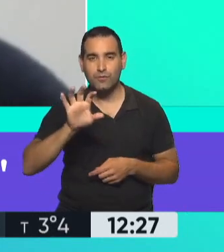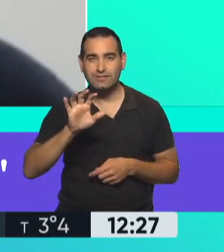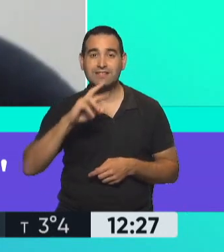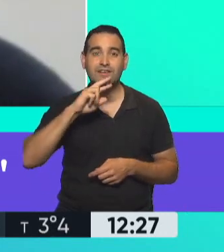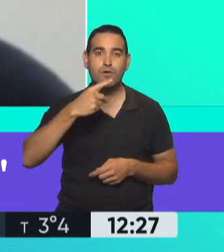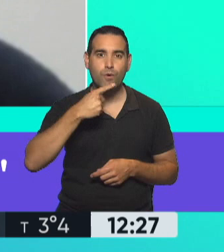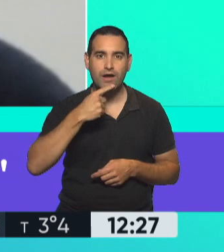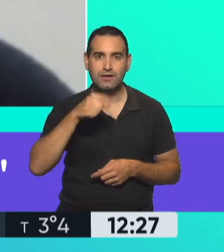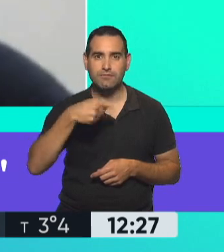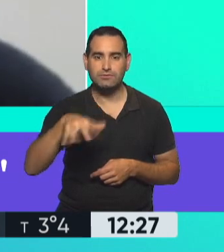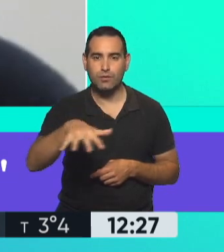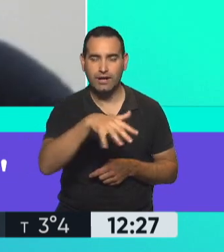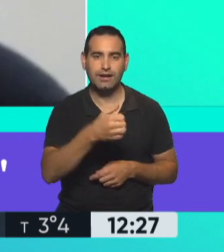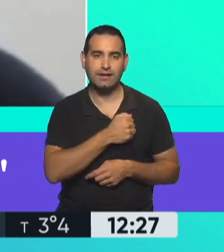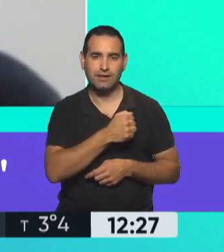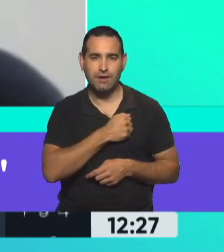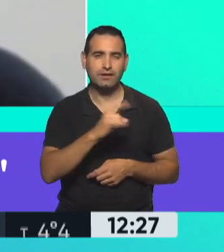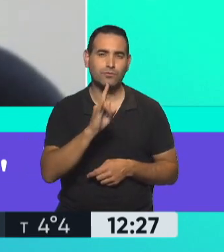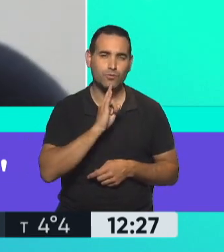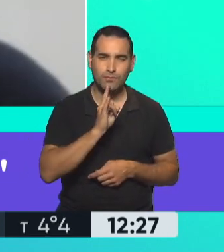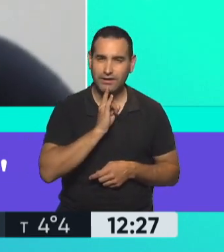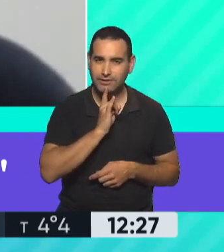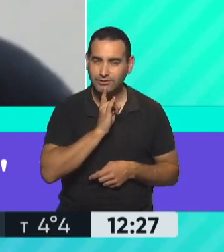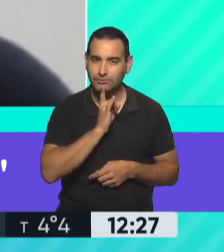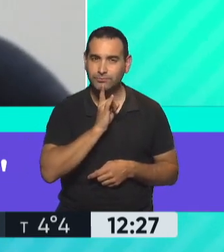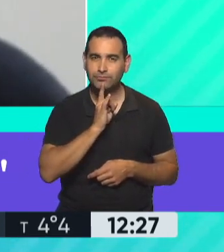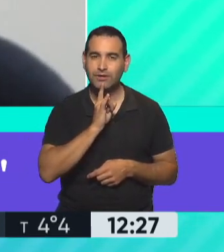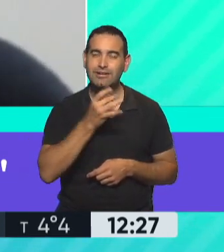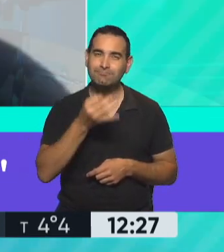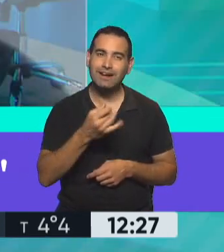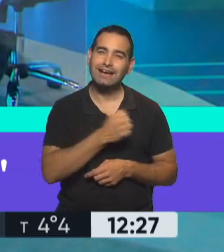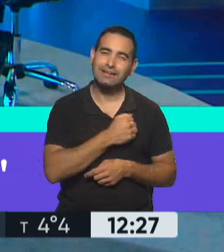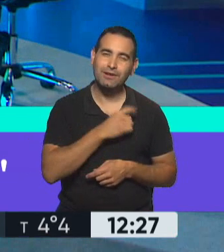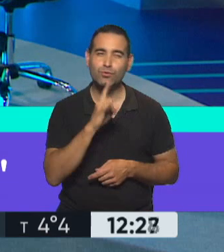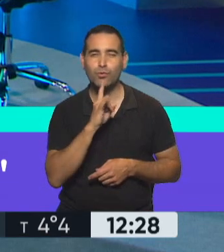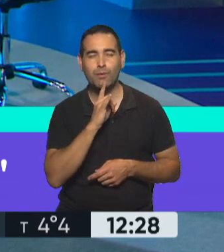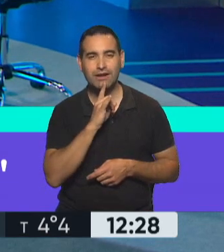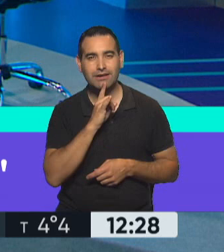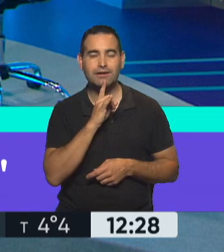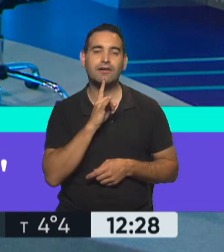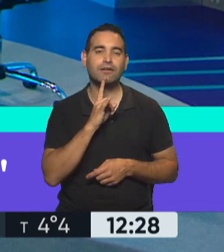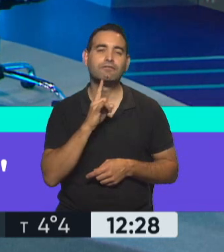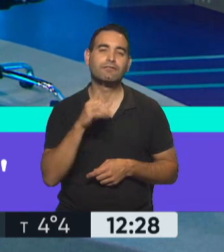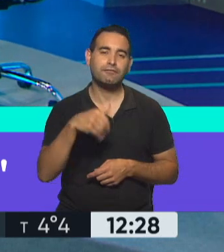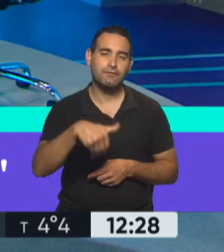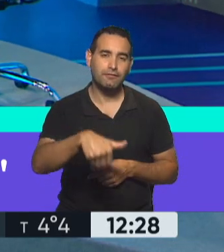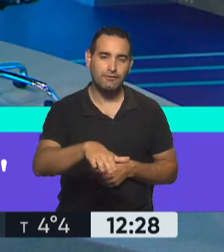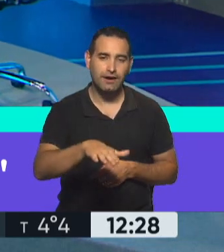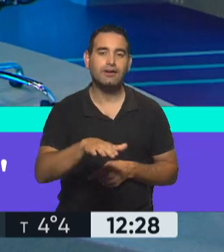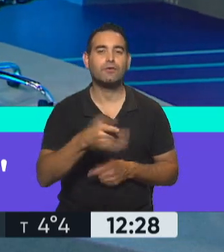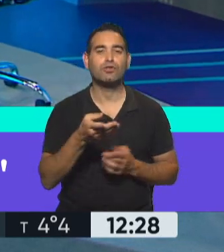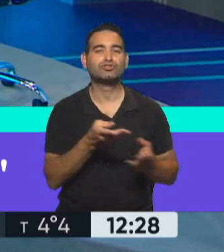San Juan, Catamarca, Tucumán, que en realidad en el caso de Catamarca y Tucumán lo van a tener cuando llegue el